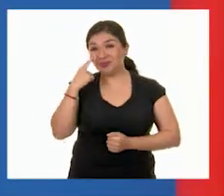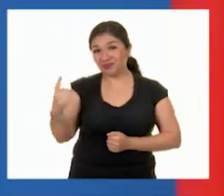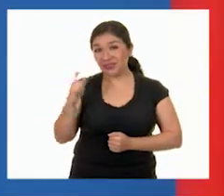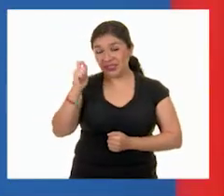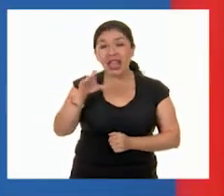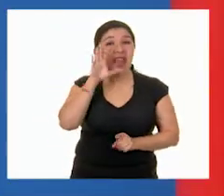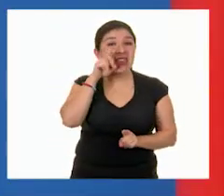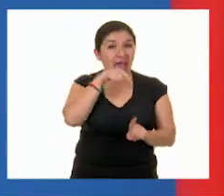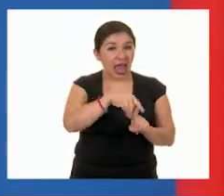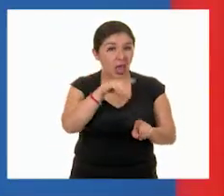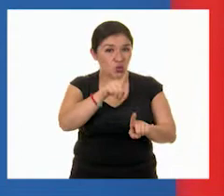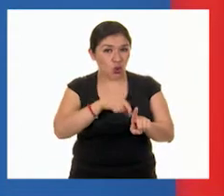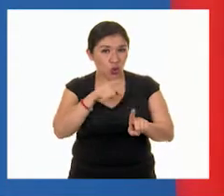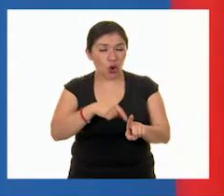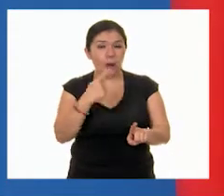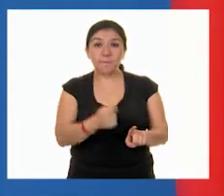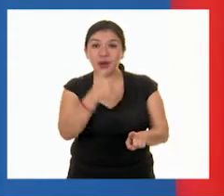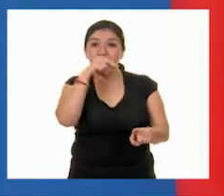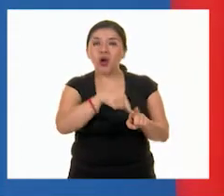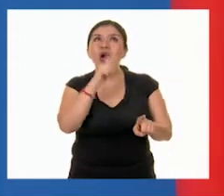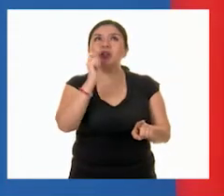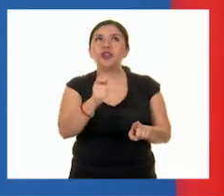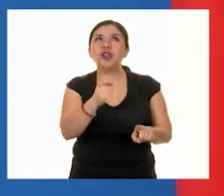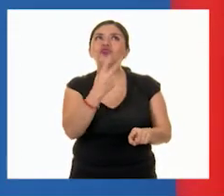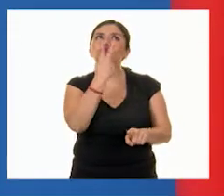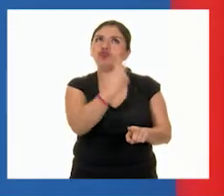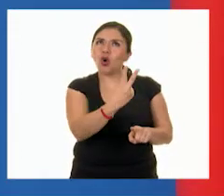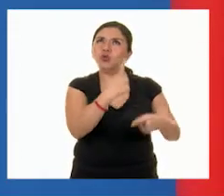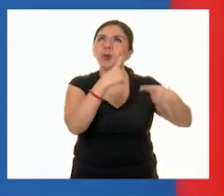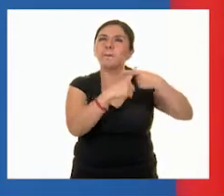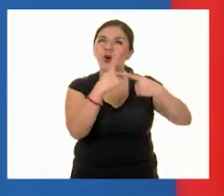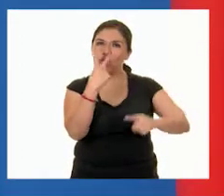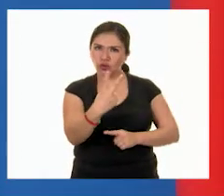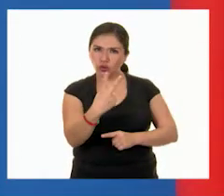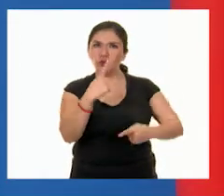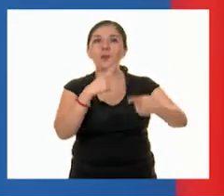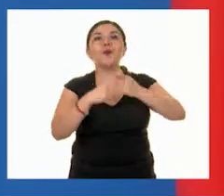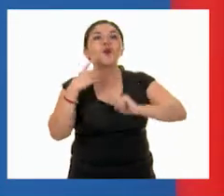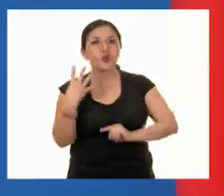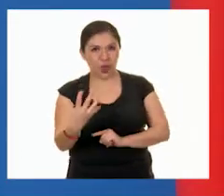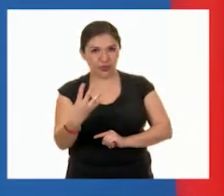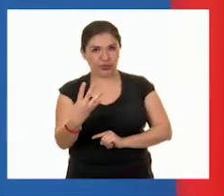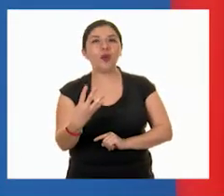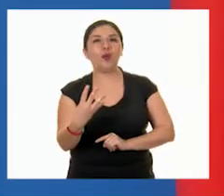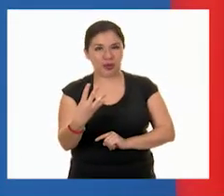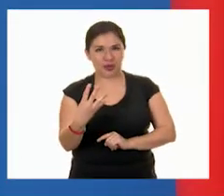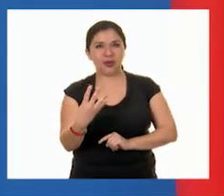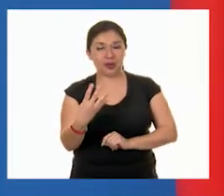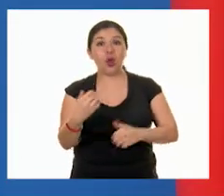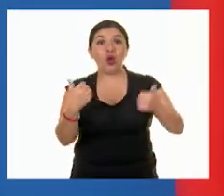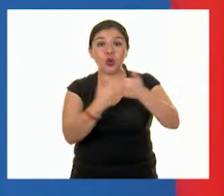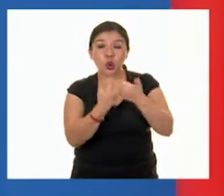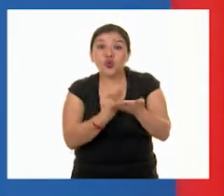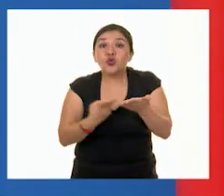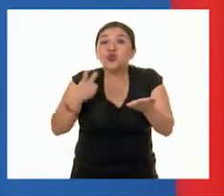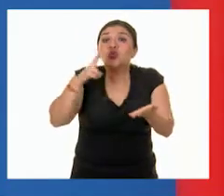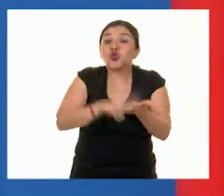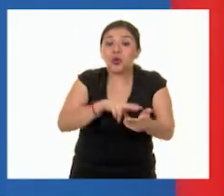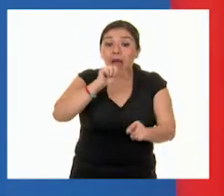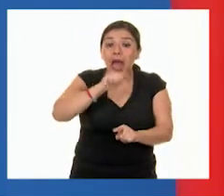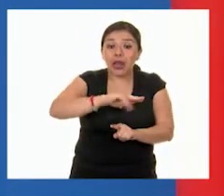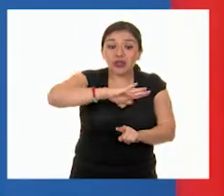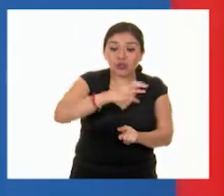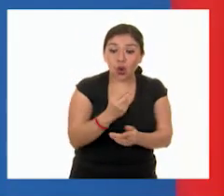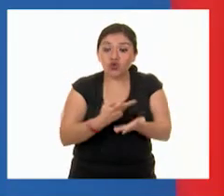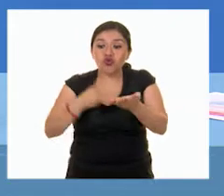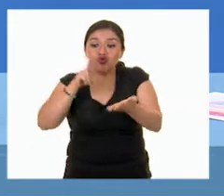prisma anaranjado, tenemos que el original era 2 por 2 por 4. Y si se ha duplicado el ancho y